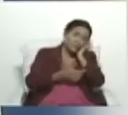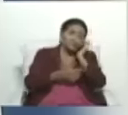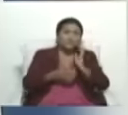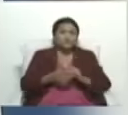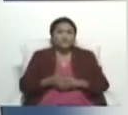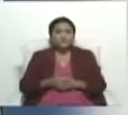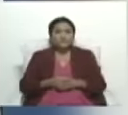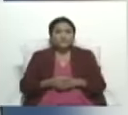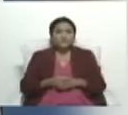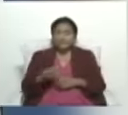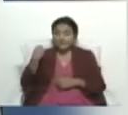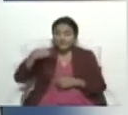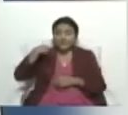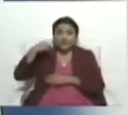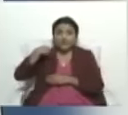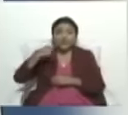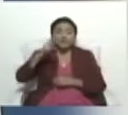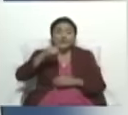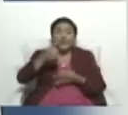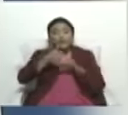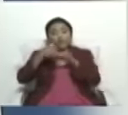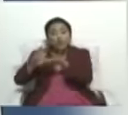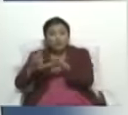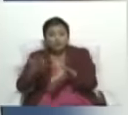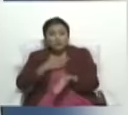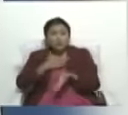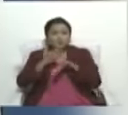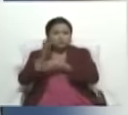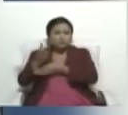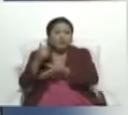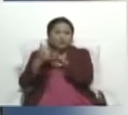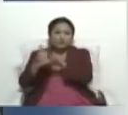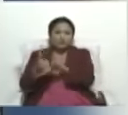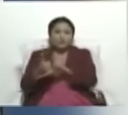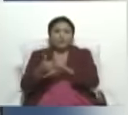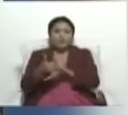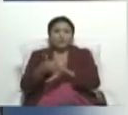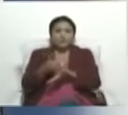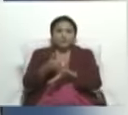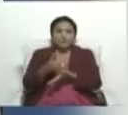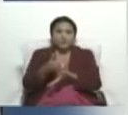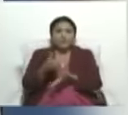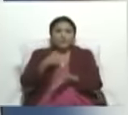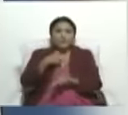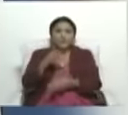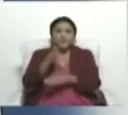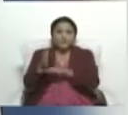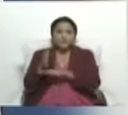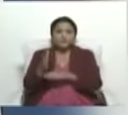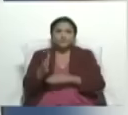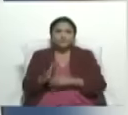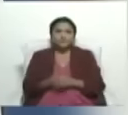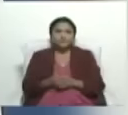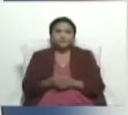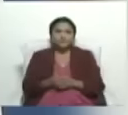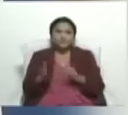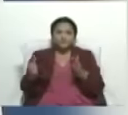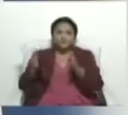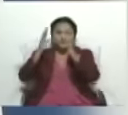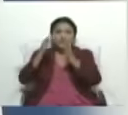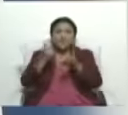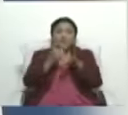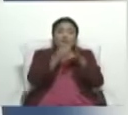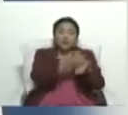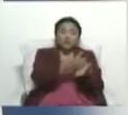necesita que la apoye, necesita ayuda. Yo me dirijo para allá, busco ayuda de